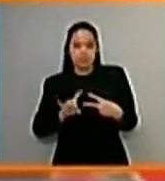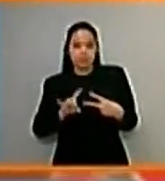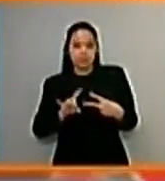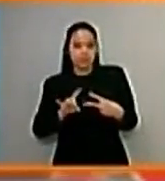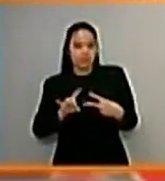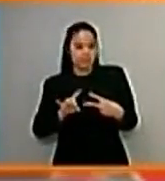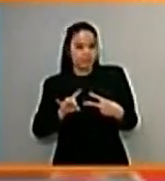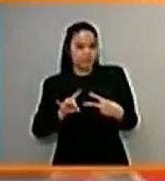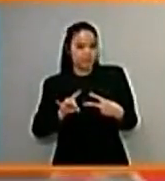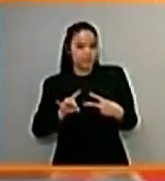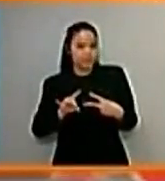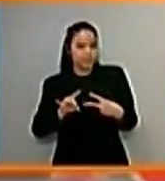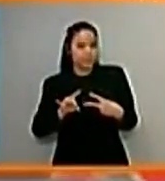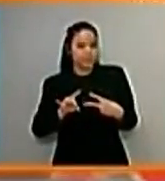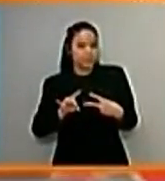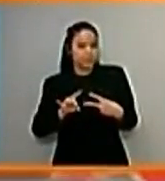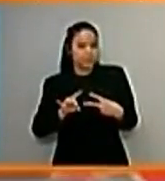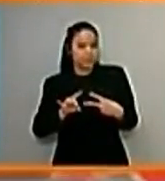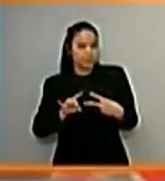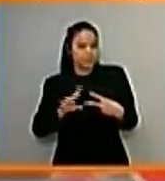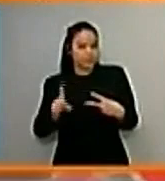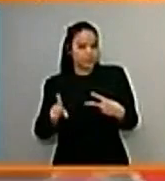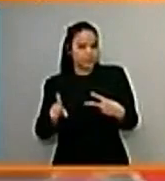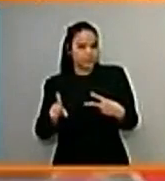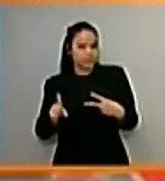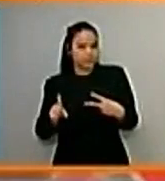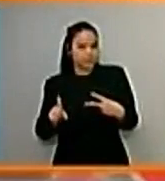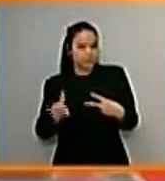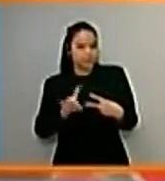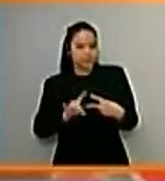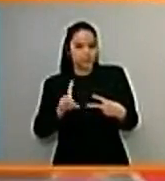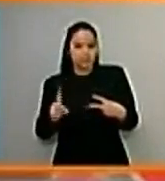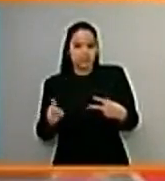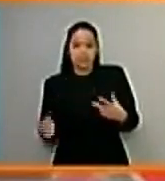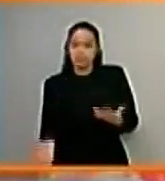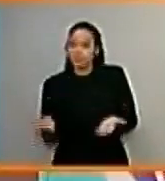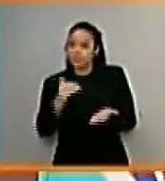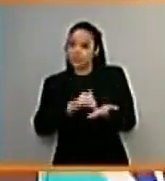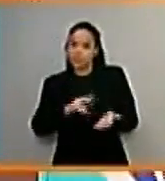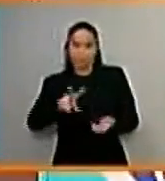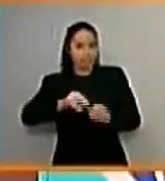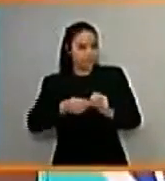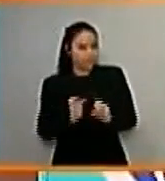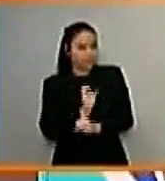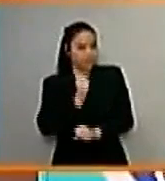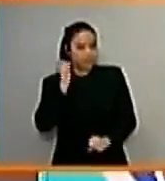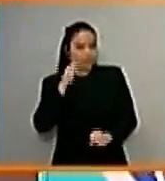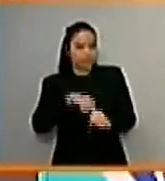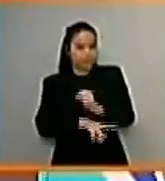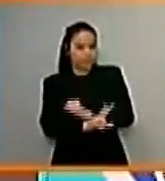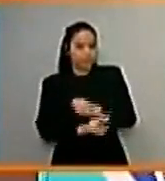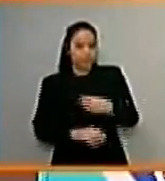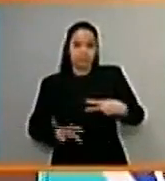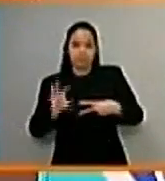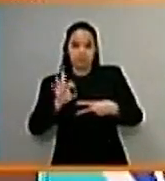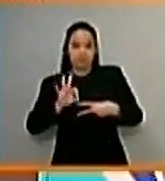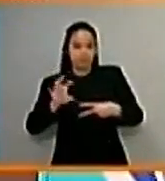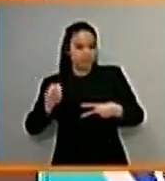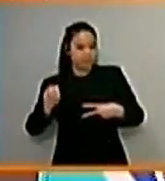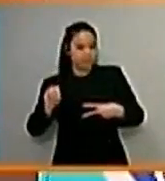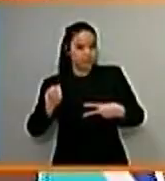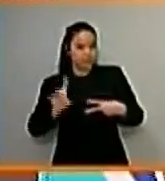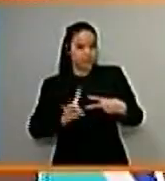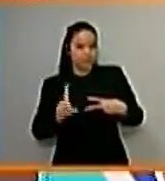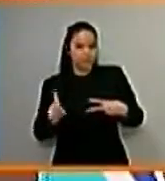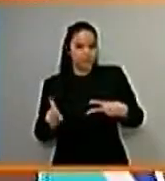siguiente dígito, 1, segundo número premiado, 81, repito los dos números premiados, 90 y